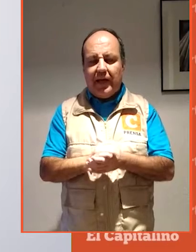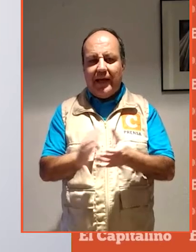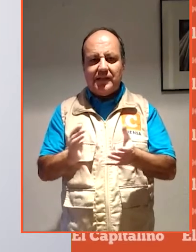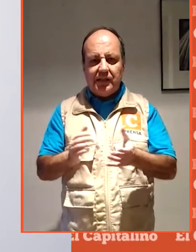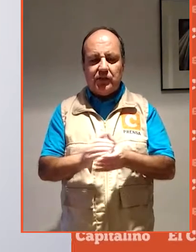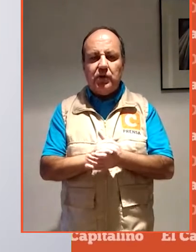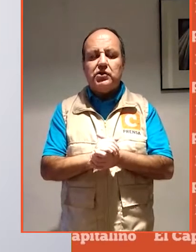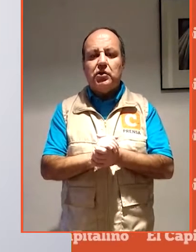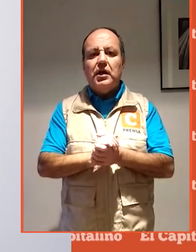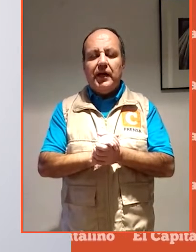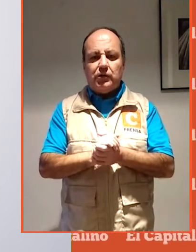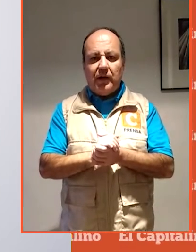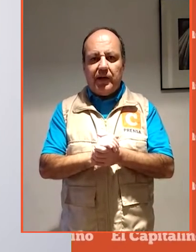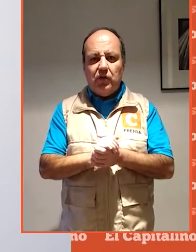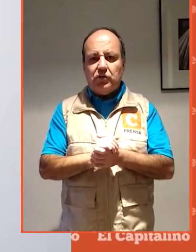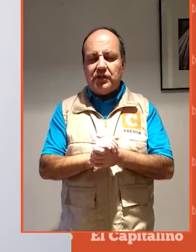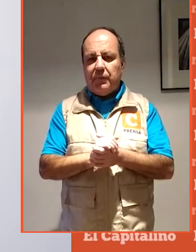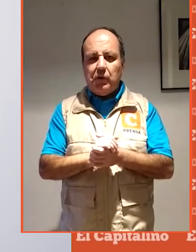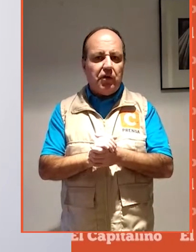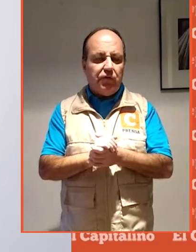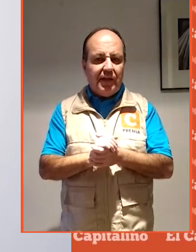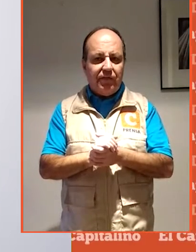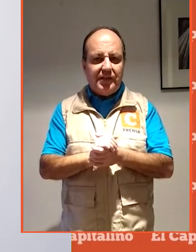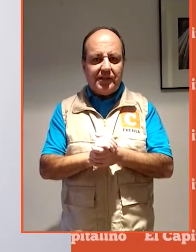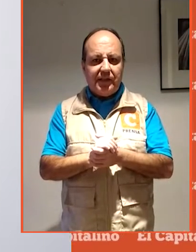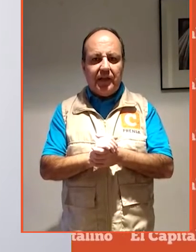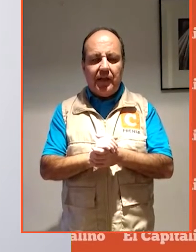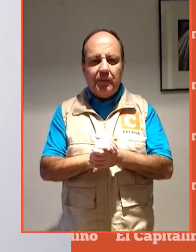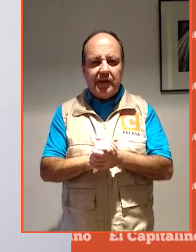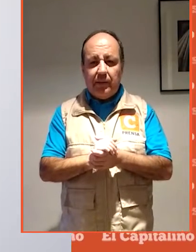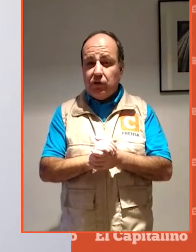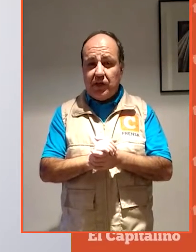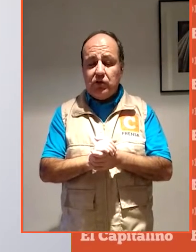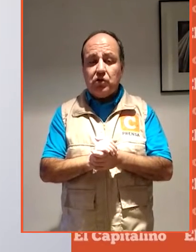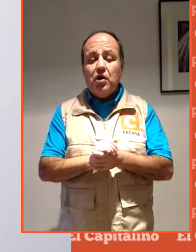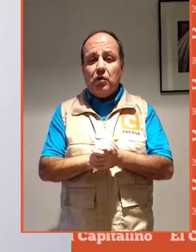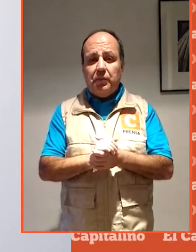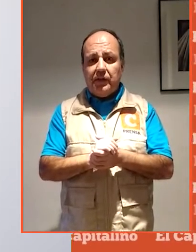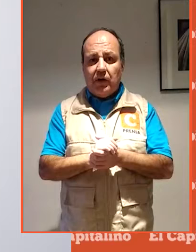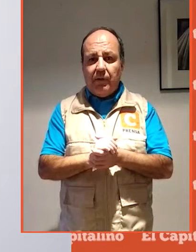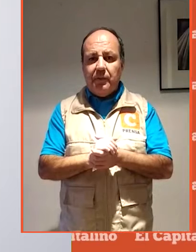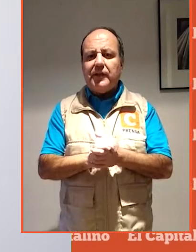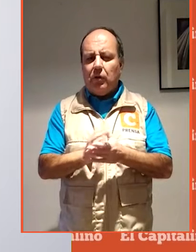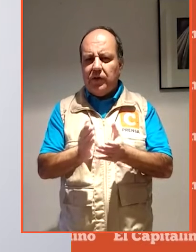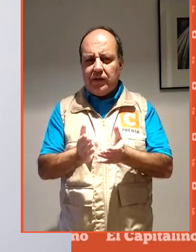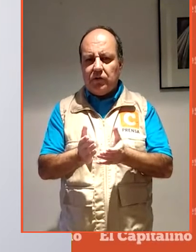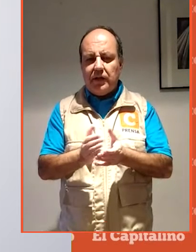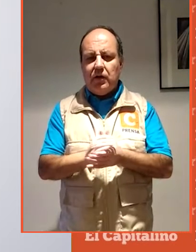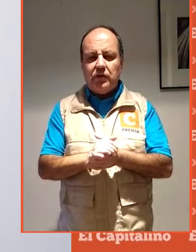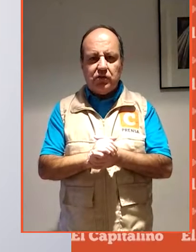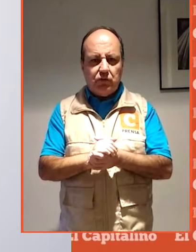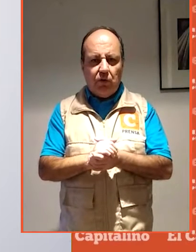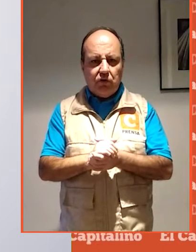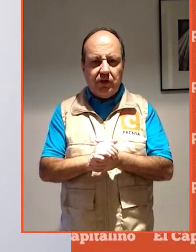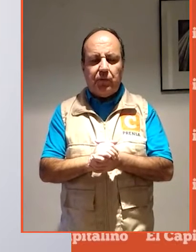Cruz Azul, que casi ya es un hecho, es Juan Reynoso, este peruano que fuera defensa central de la máquina varios años, cumpliendo cabalmente como director